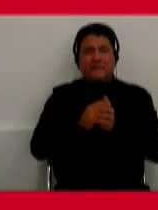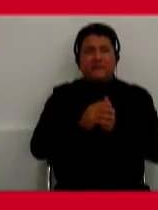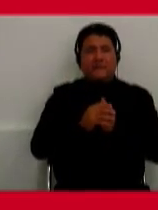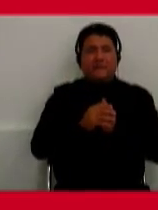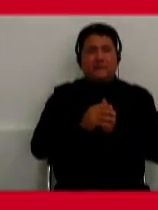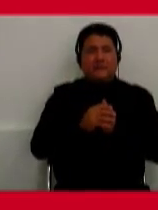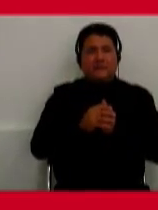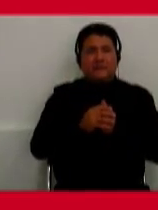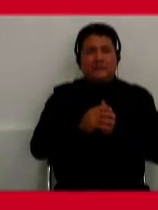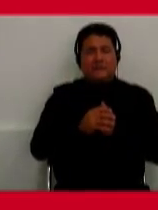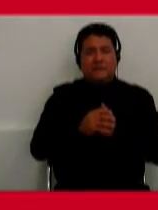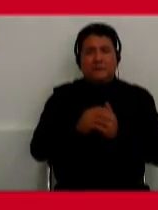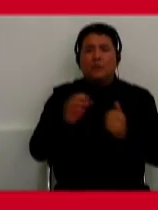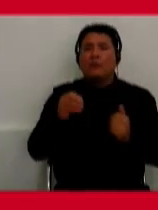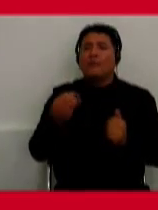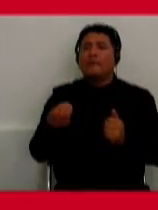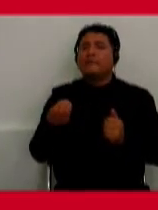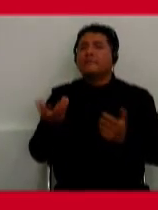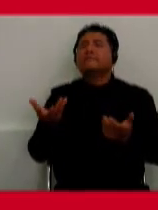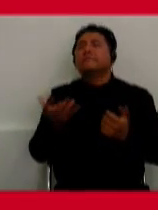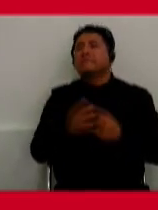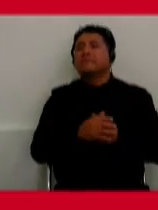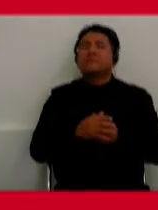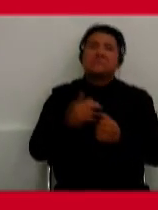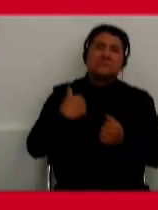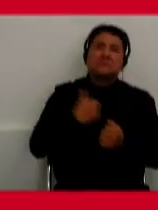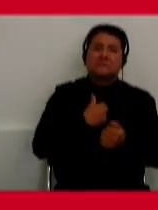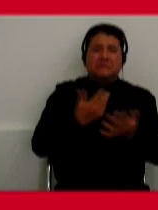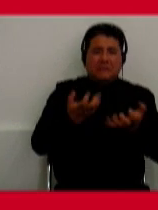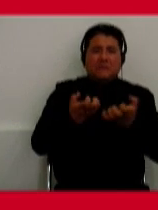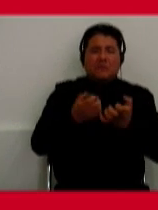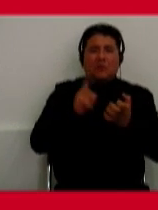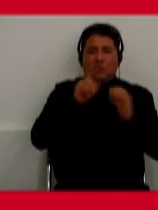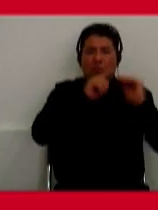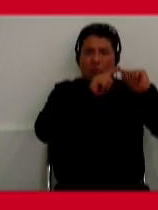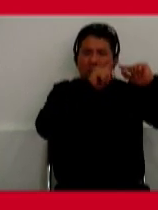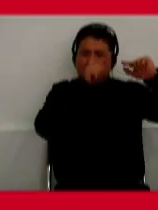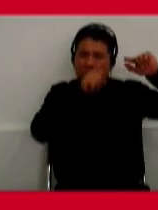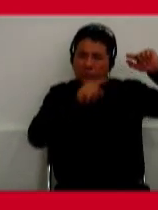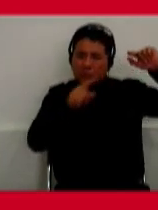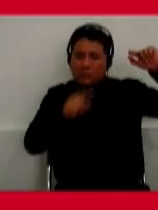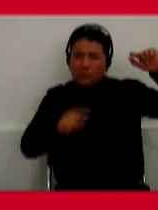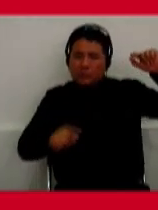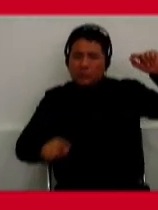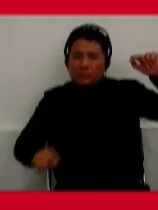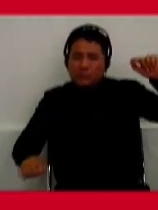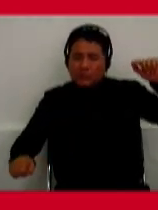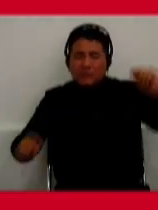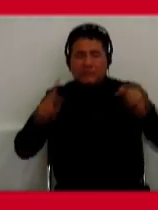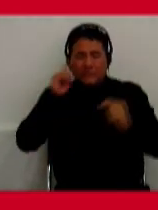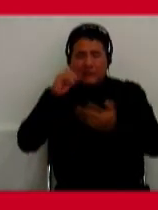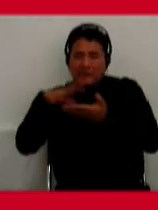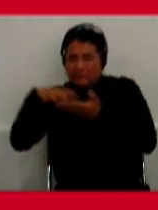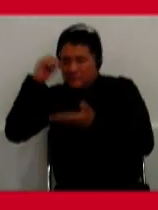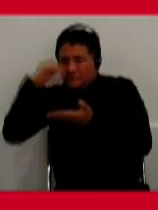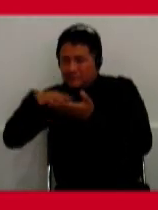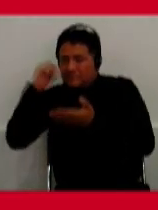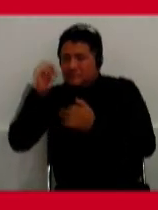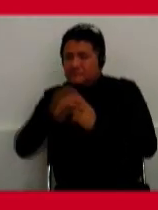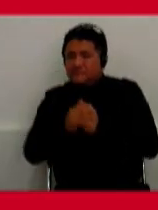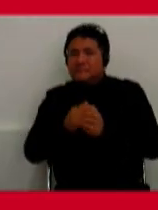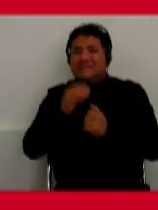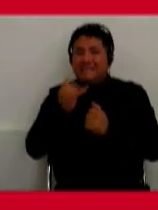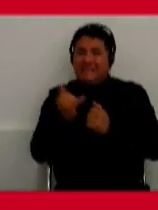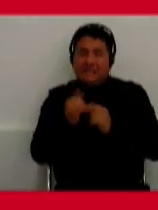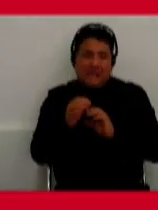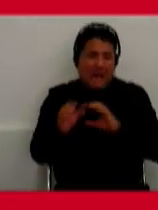¿no? Porque queremos tener nuestra curva de tonelaje, curva de aprendizaje y poder ejecutar ya con el know-how y